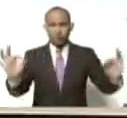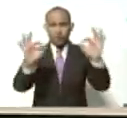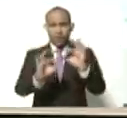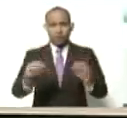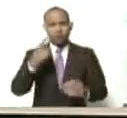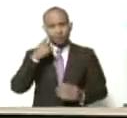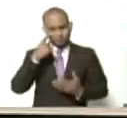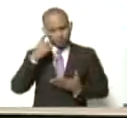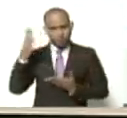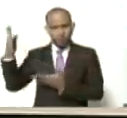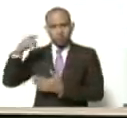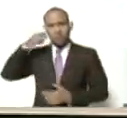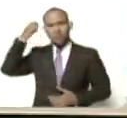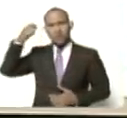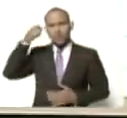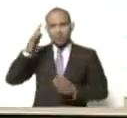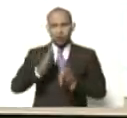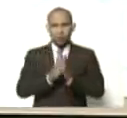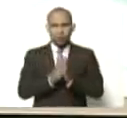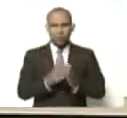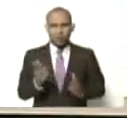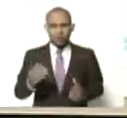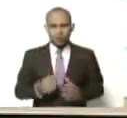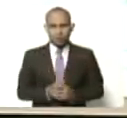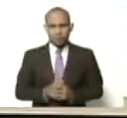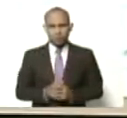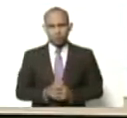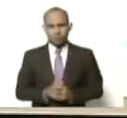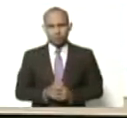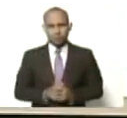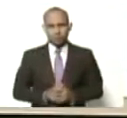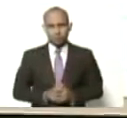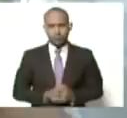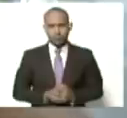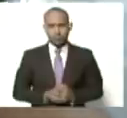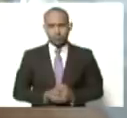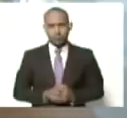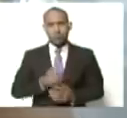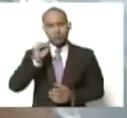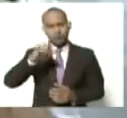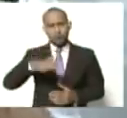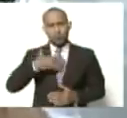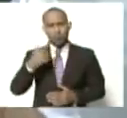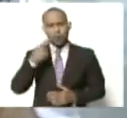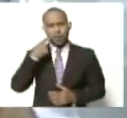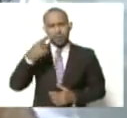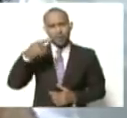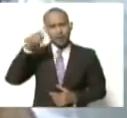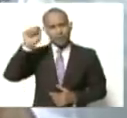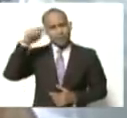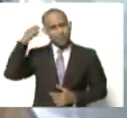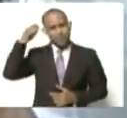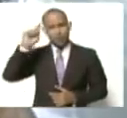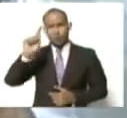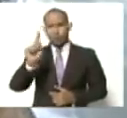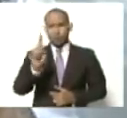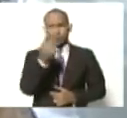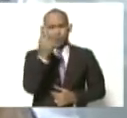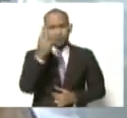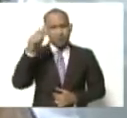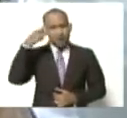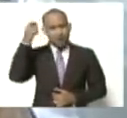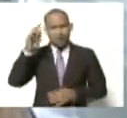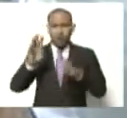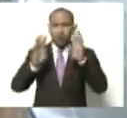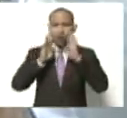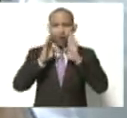por favor, doctor Rodríguez, diríjalo usted. Sí, yo creo que sí podríamos ver primero el video donde él